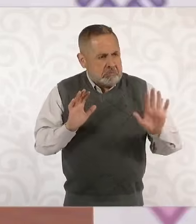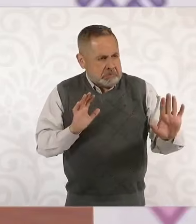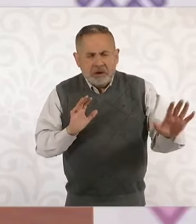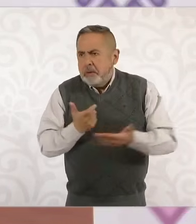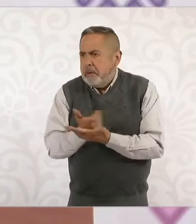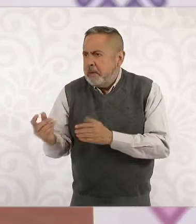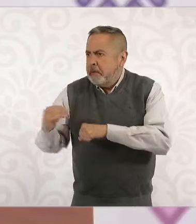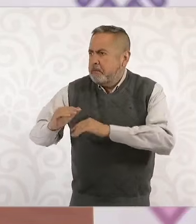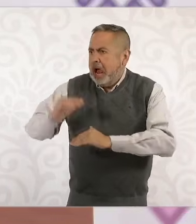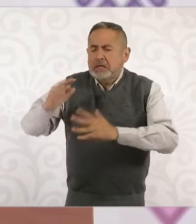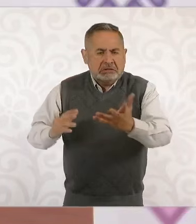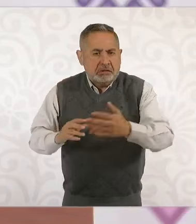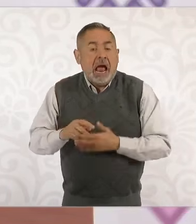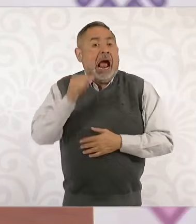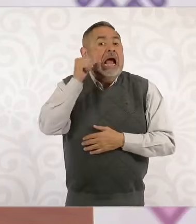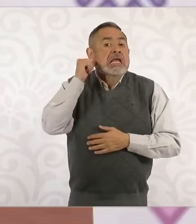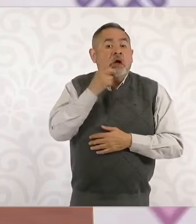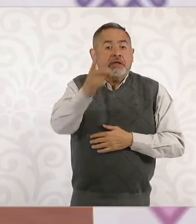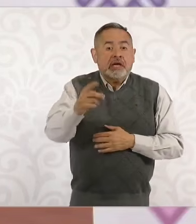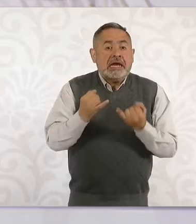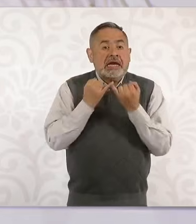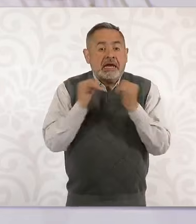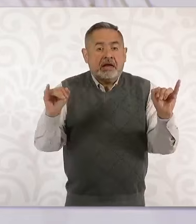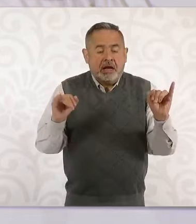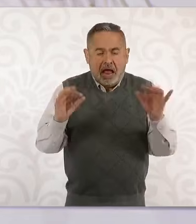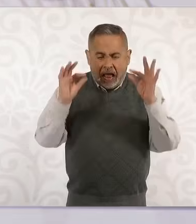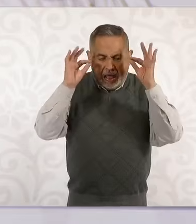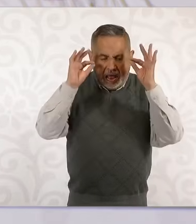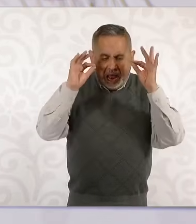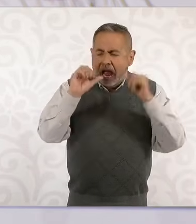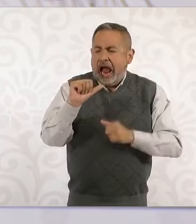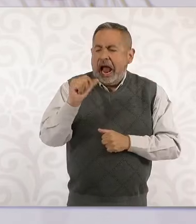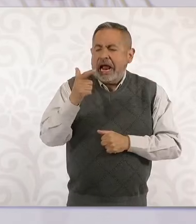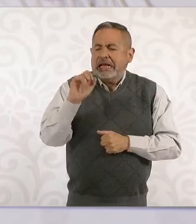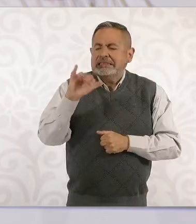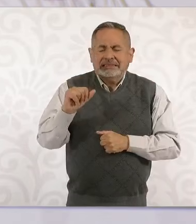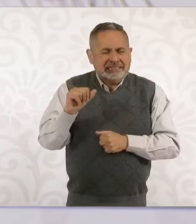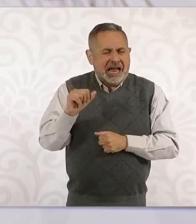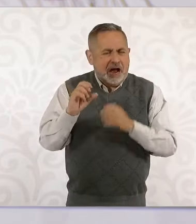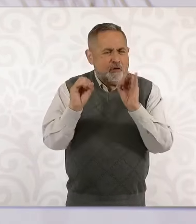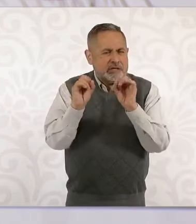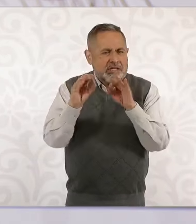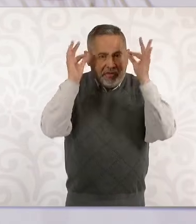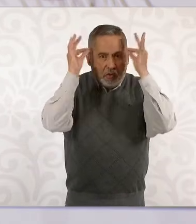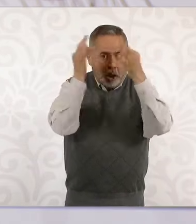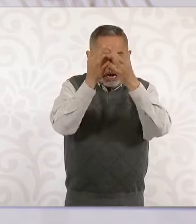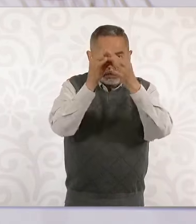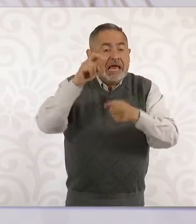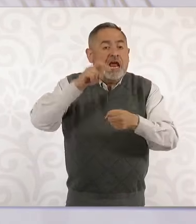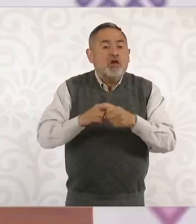Ayer mencioné que se inauguró la Agencia Nacional de Aduanas, que está en Nuevo